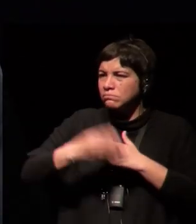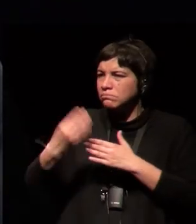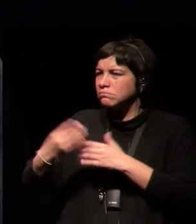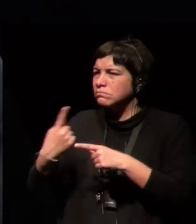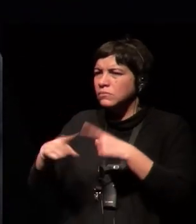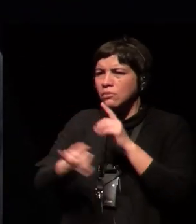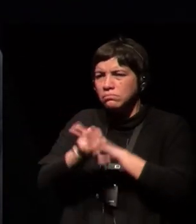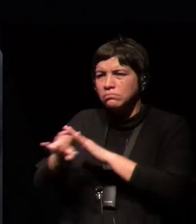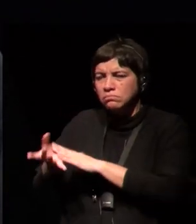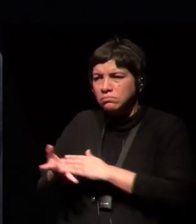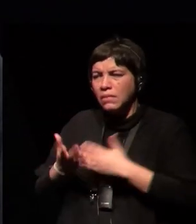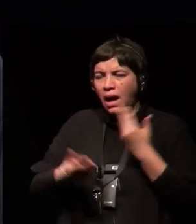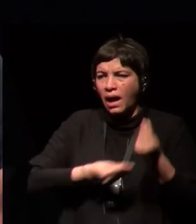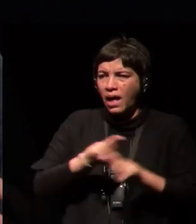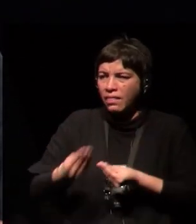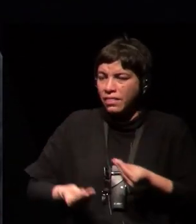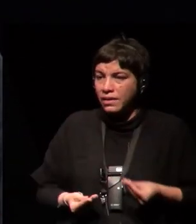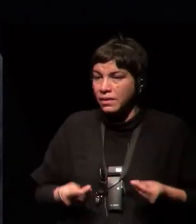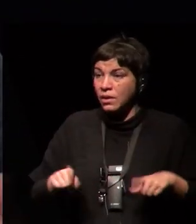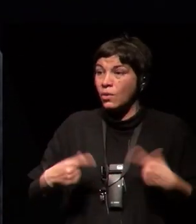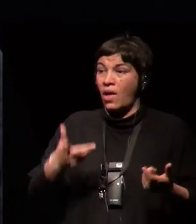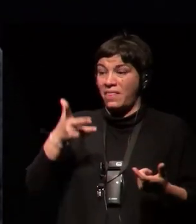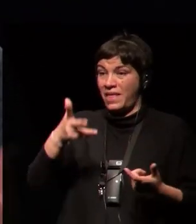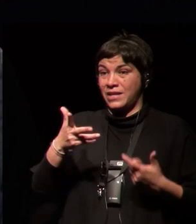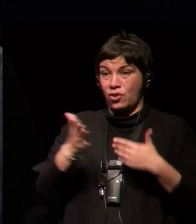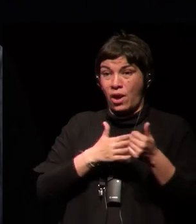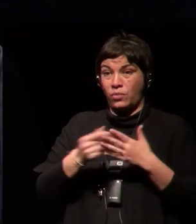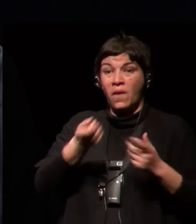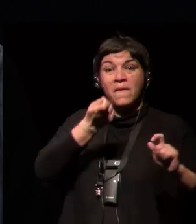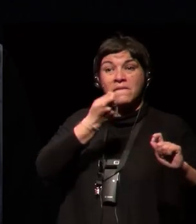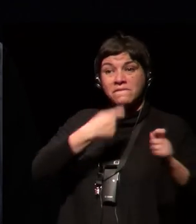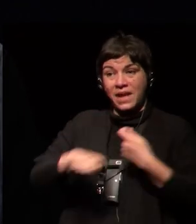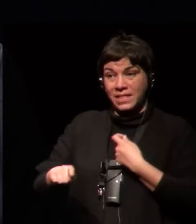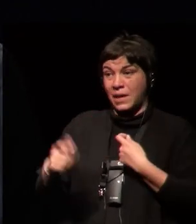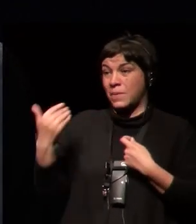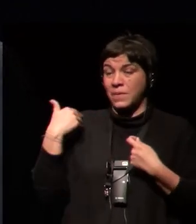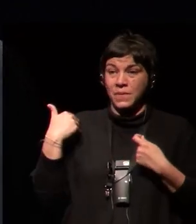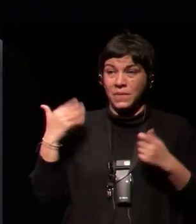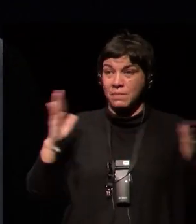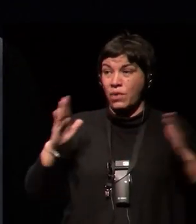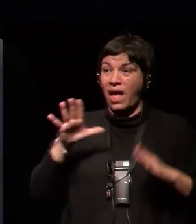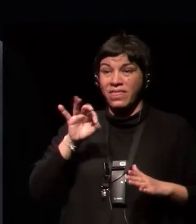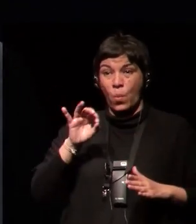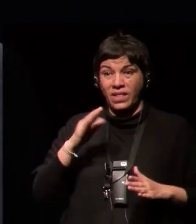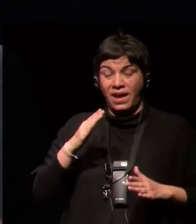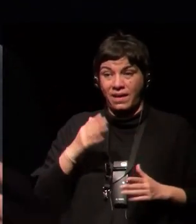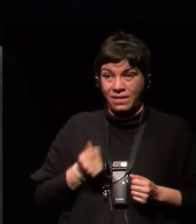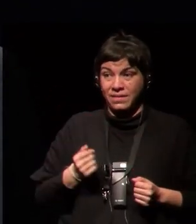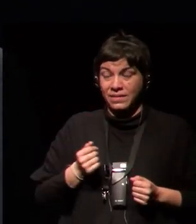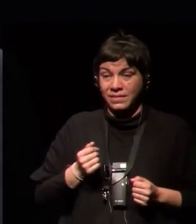sus derechos de autor en los 50 cuando tenía mucho poder para poder conseguir cobrar dinero de su arte.